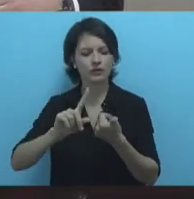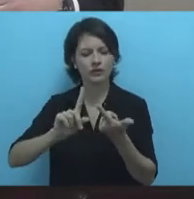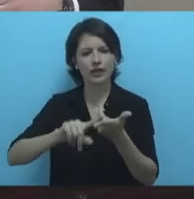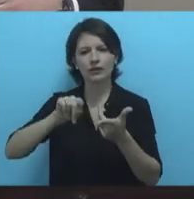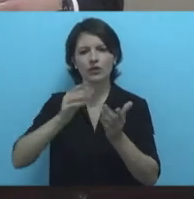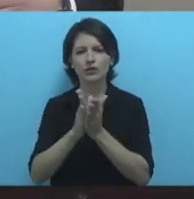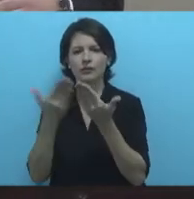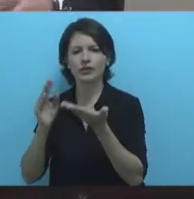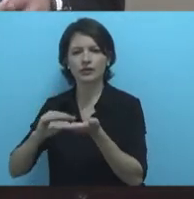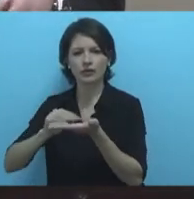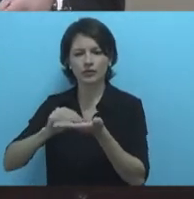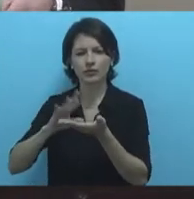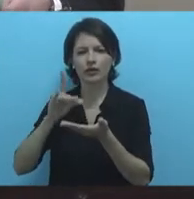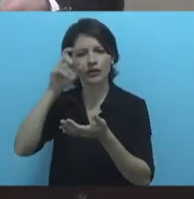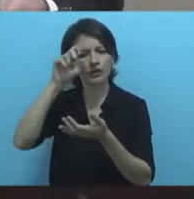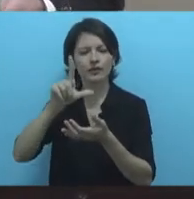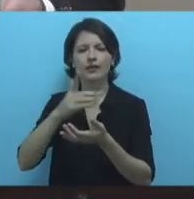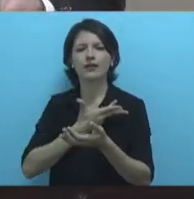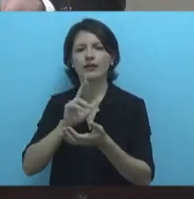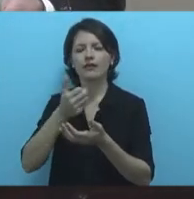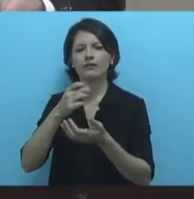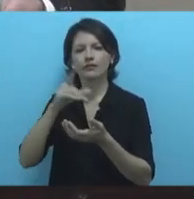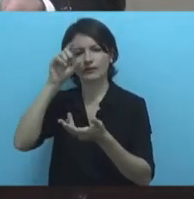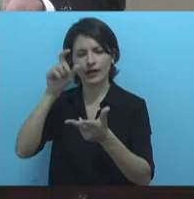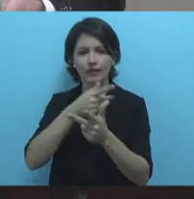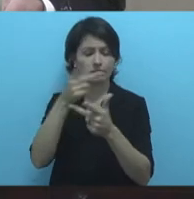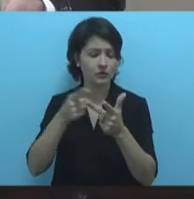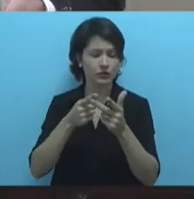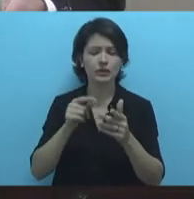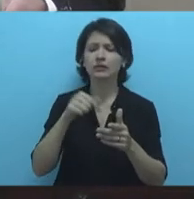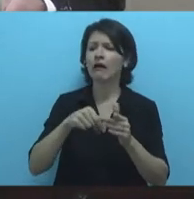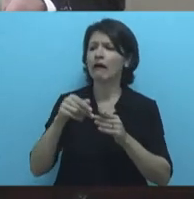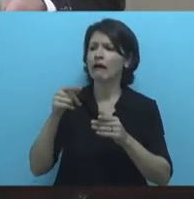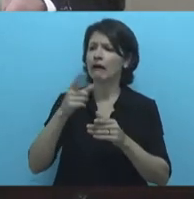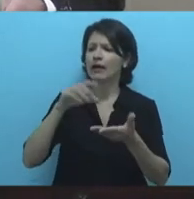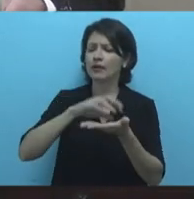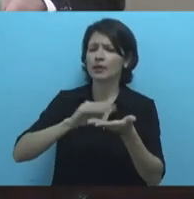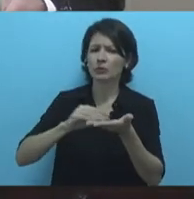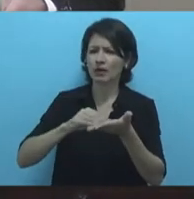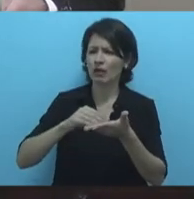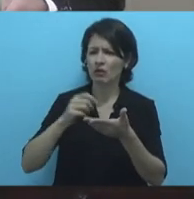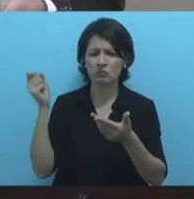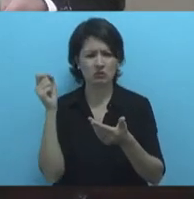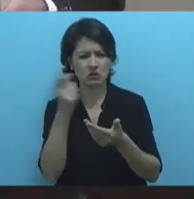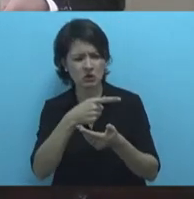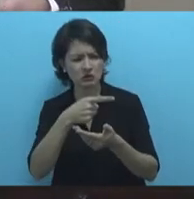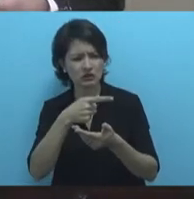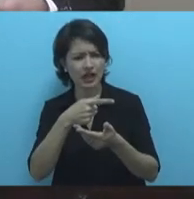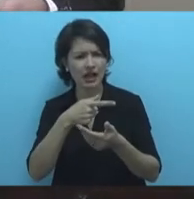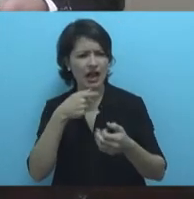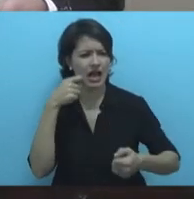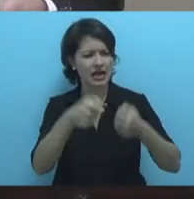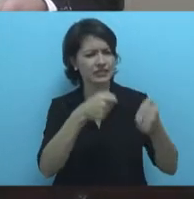1947 del diputado del frade por el cual esta cámara declara su más enérgico repudio a las agresiones en las que fueron y son víctimas